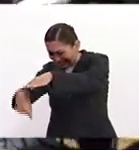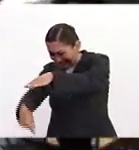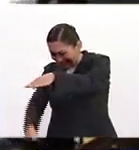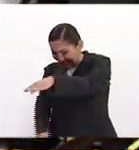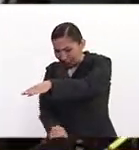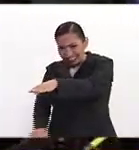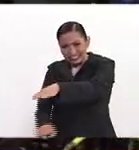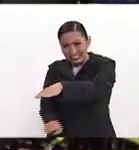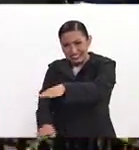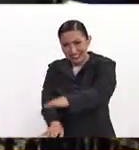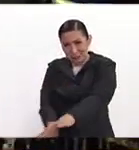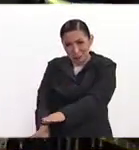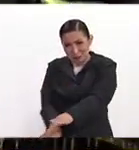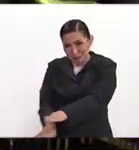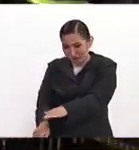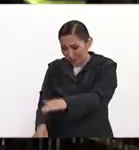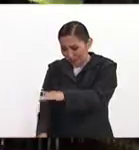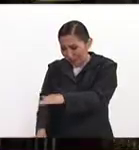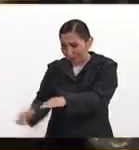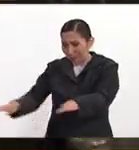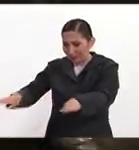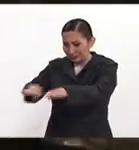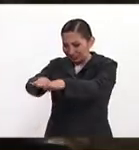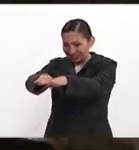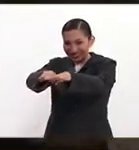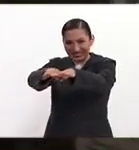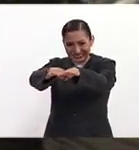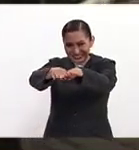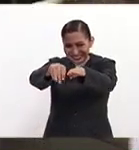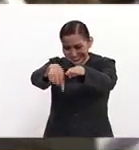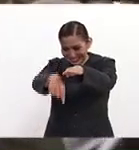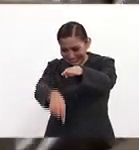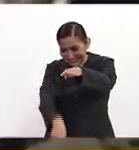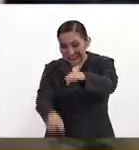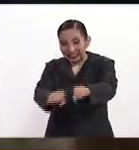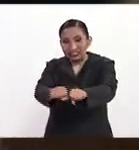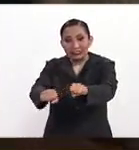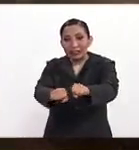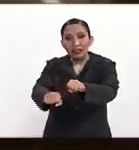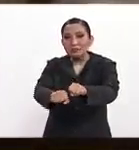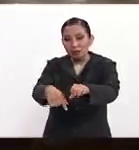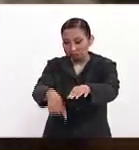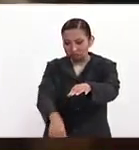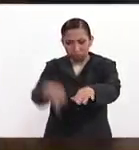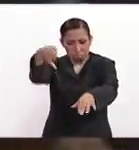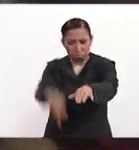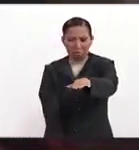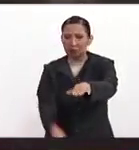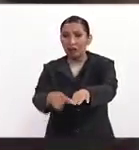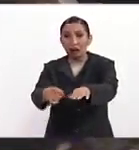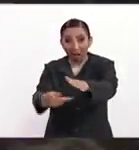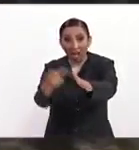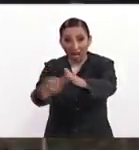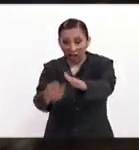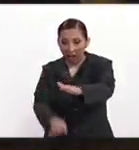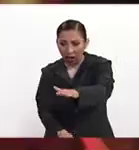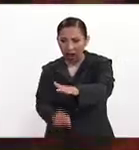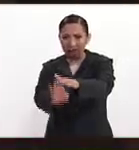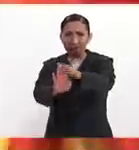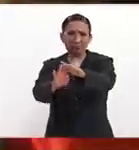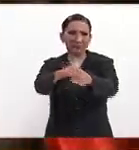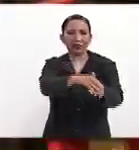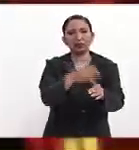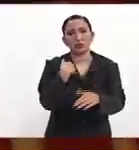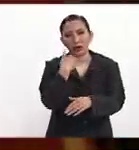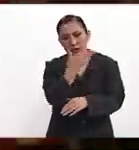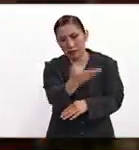interior del continente, y este tipo de sismos no genera réplicas. Yo les